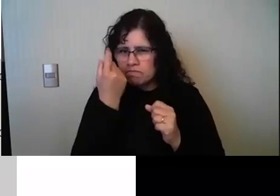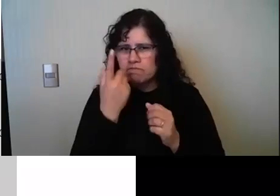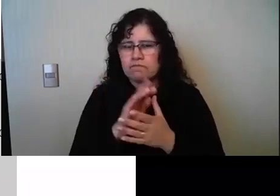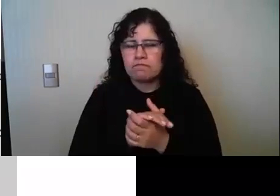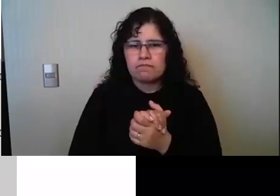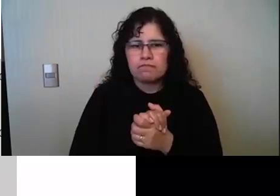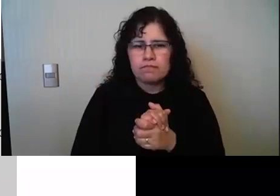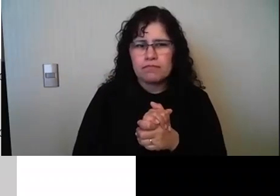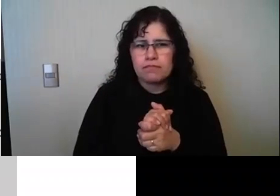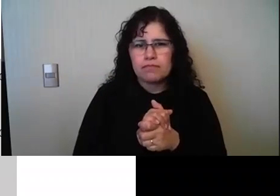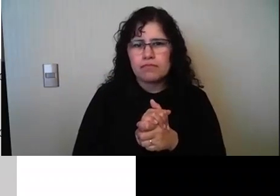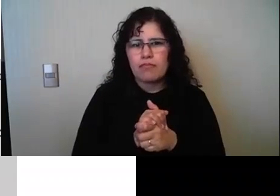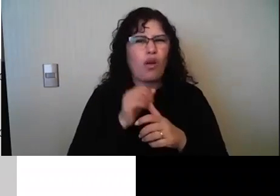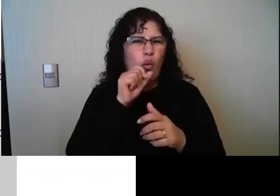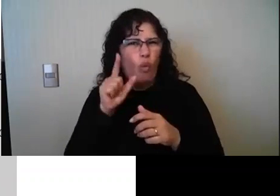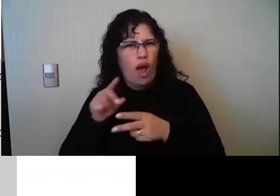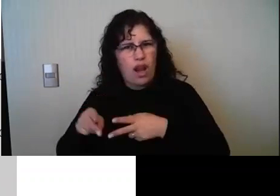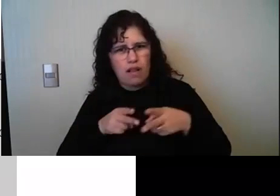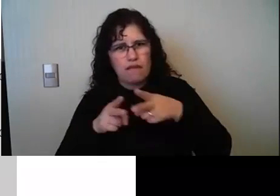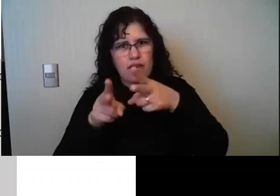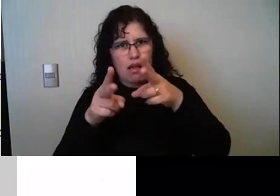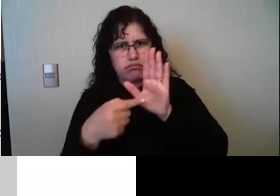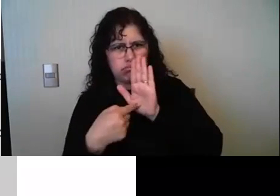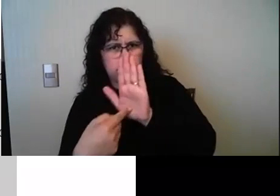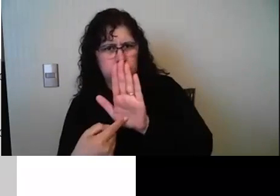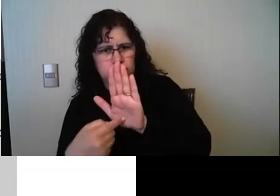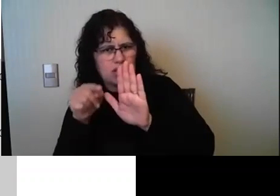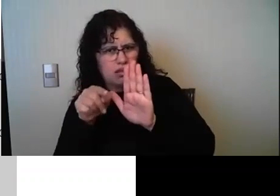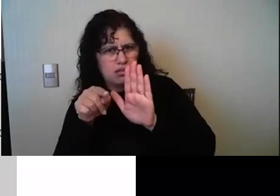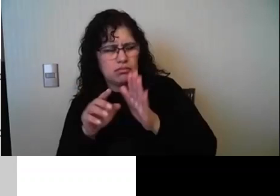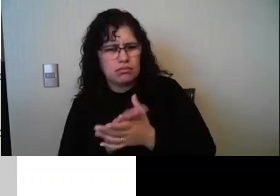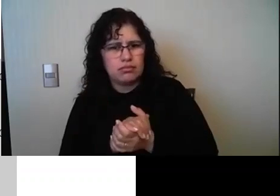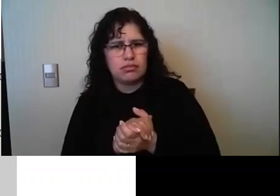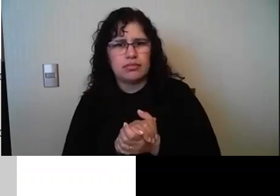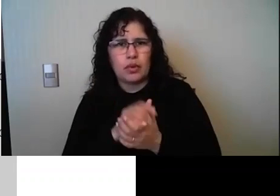qué vía es la que se está representando aquí. Si se fijan,